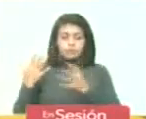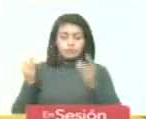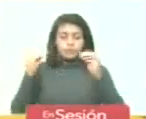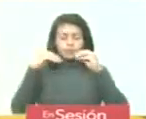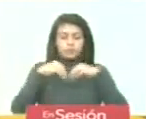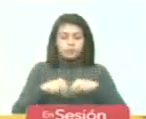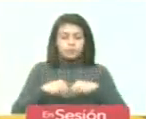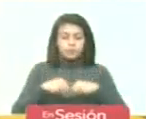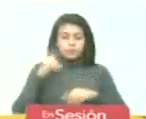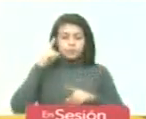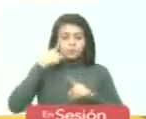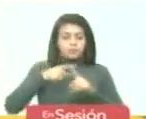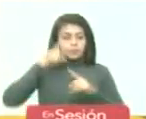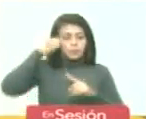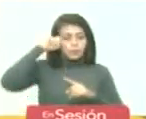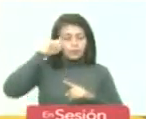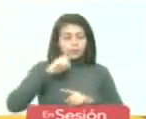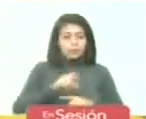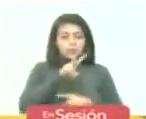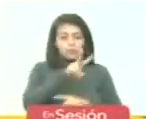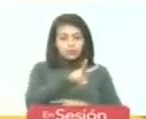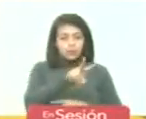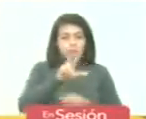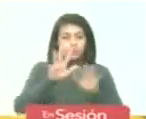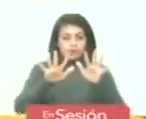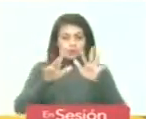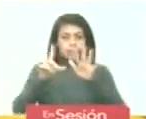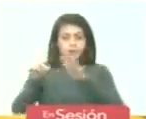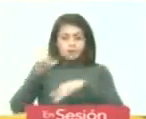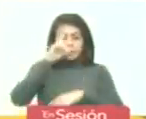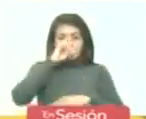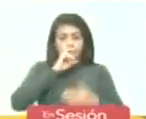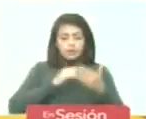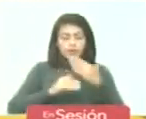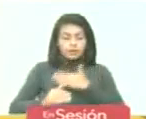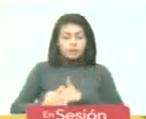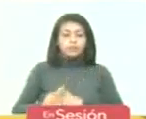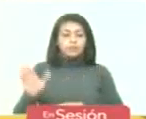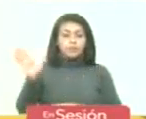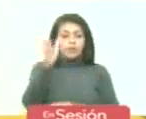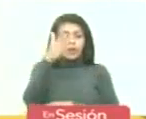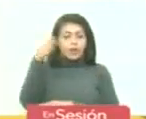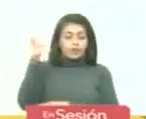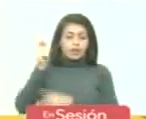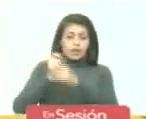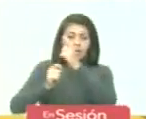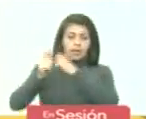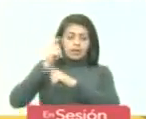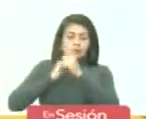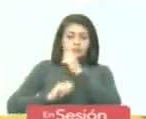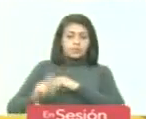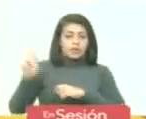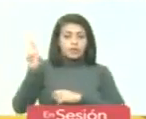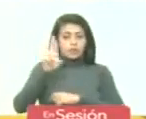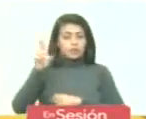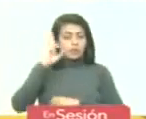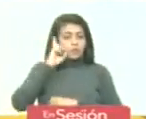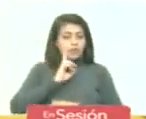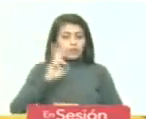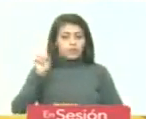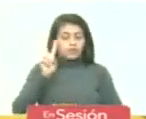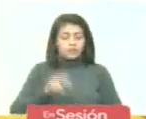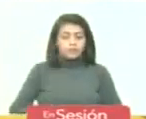Acuerdo con motivo de conmemorarse los 216 años de la izada de nuestra bandera nacional en la República Bolivariana